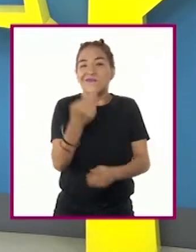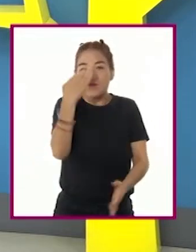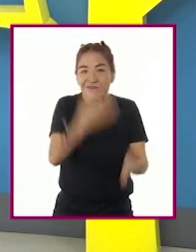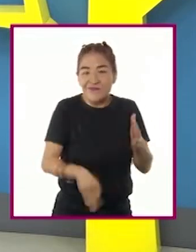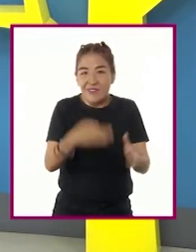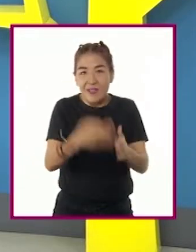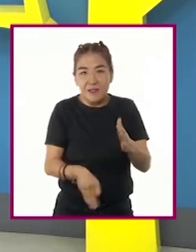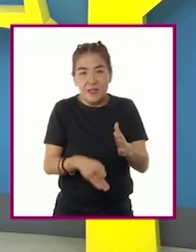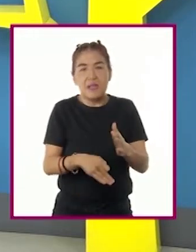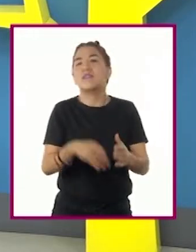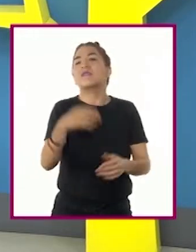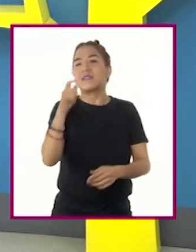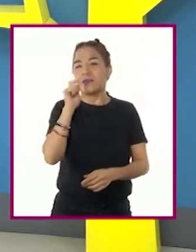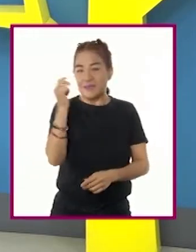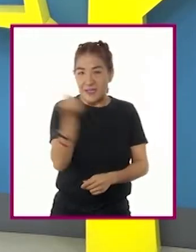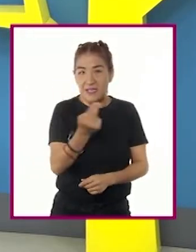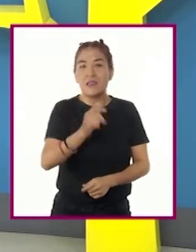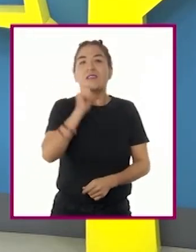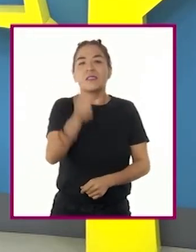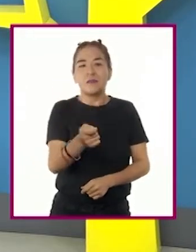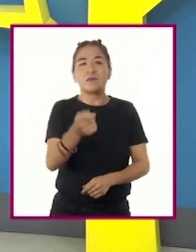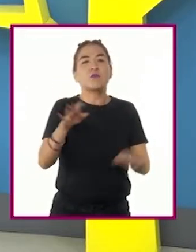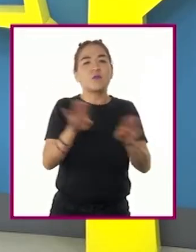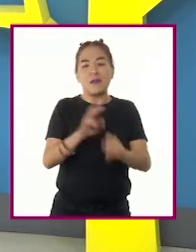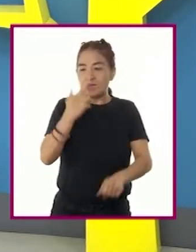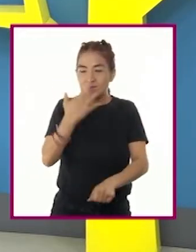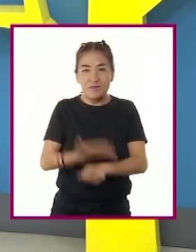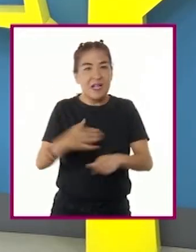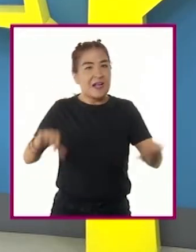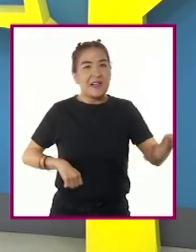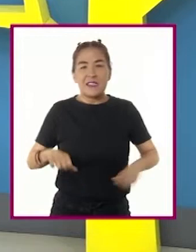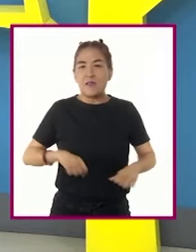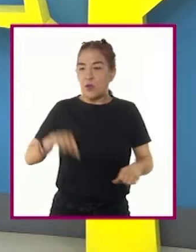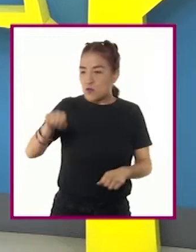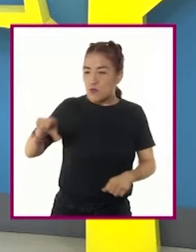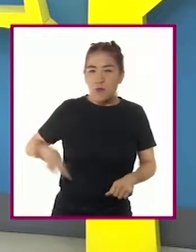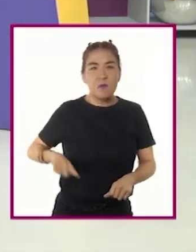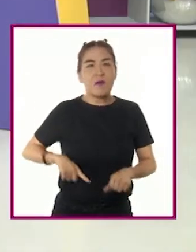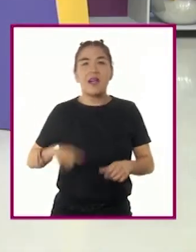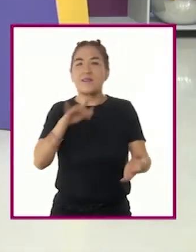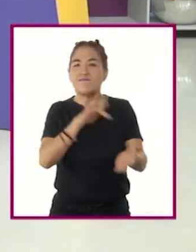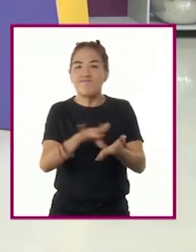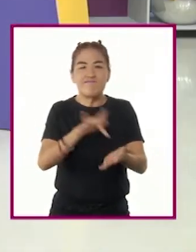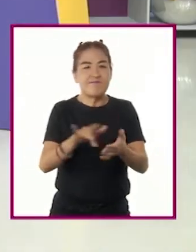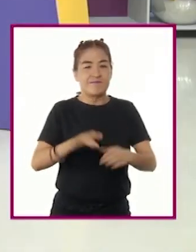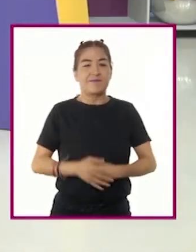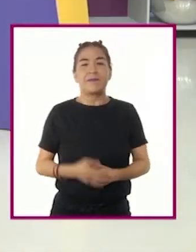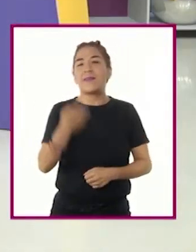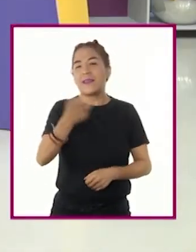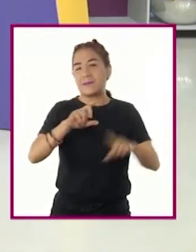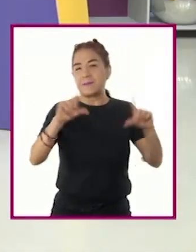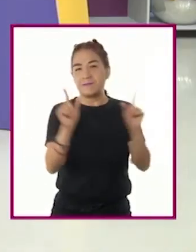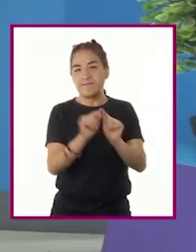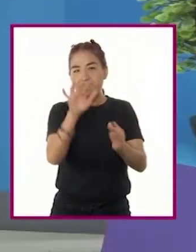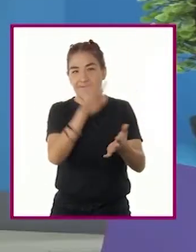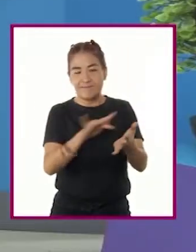insuficientes, sino que es necesario un papel más activo del Estado. Hasta aquí la lectura.